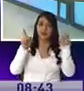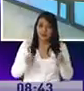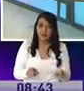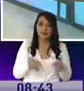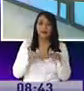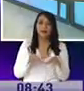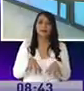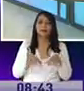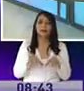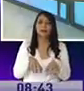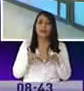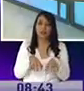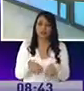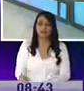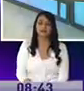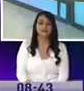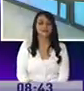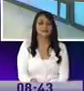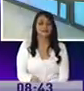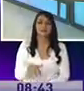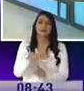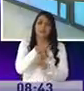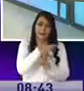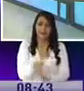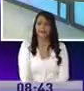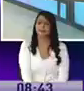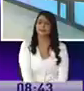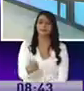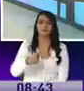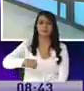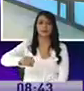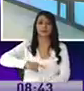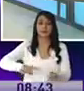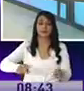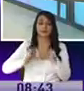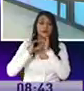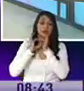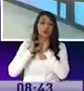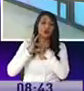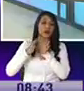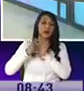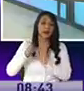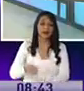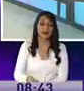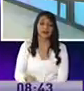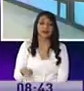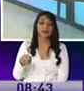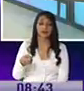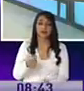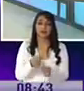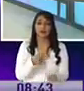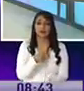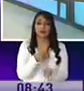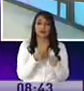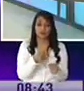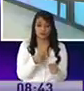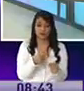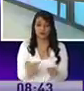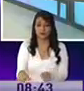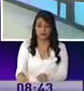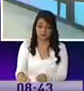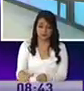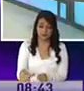a su a su perrito al parque Sí para que se distraiga Pero tiene que sacarlo con Correa y tiene Por supuesto que llevar una funda de de basurita para que